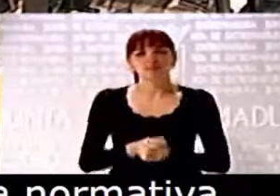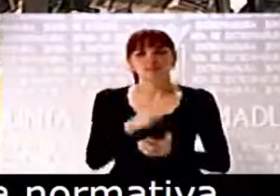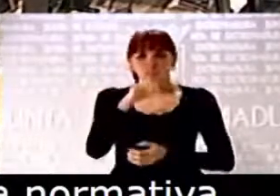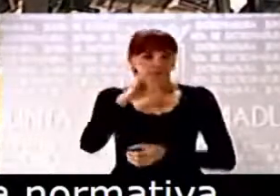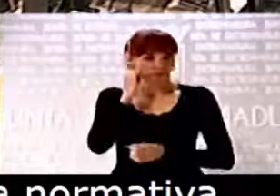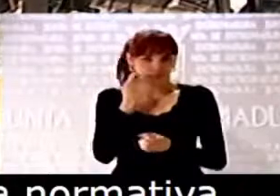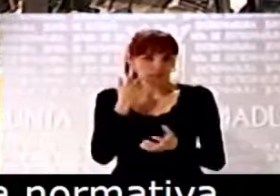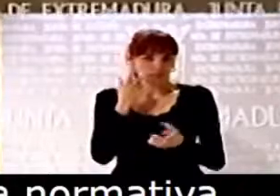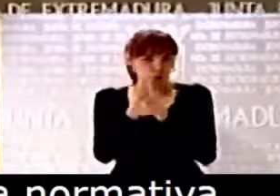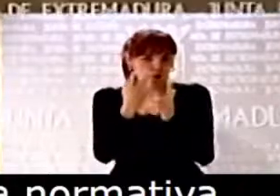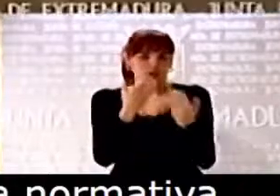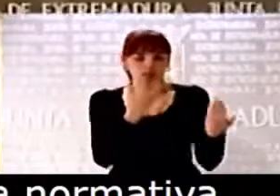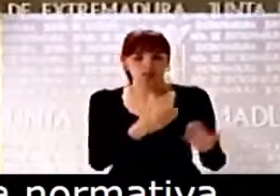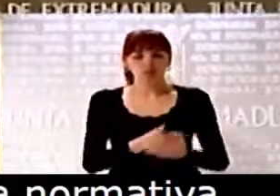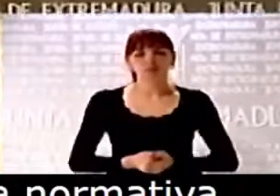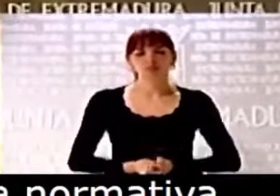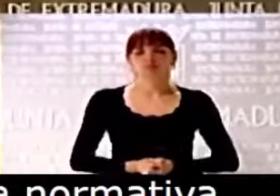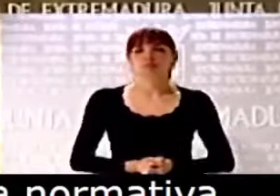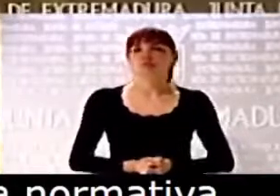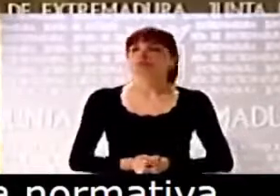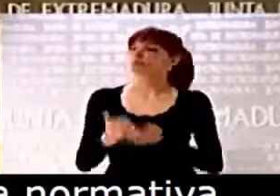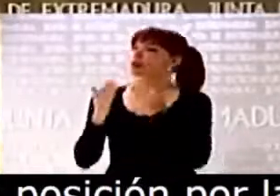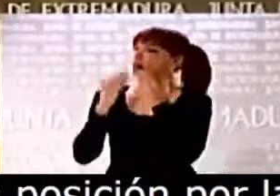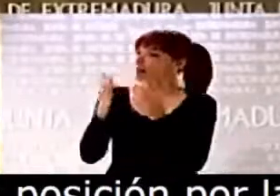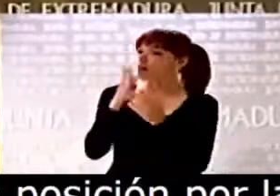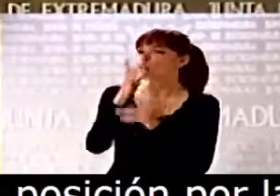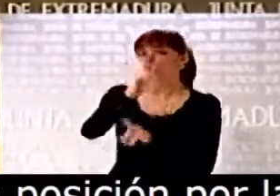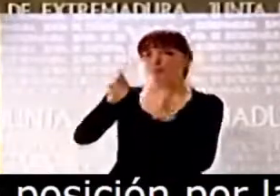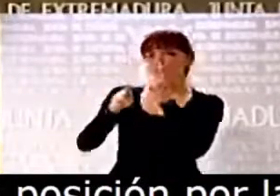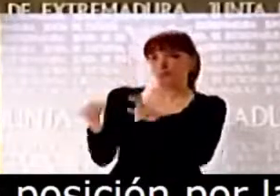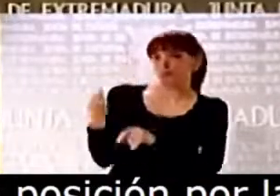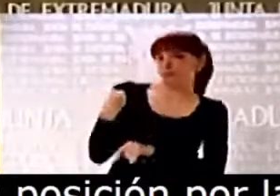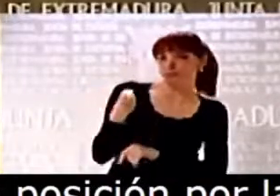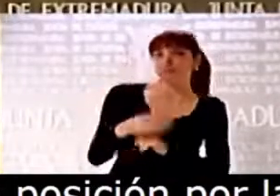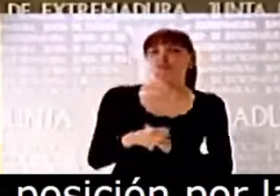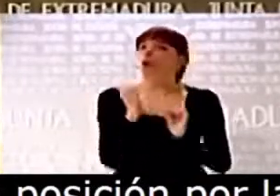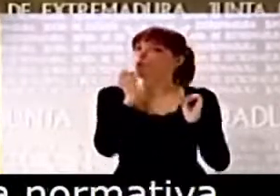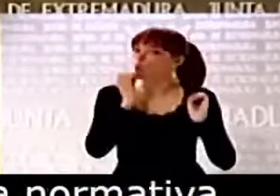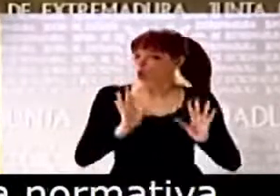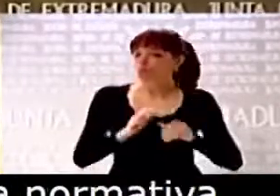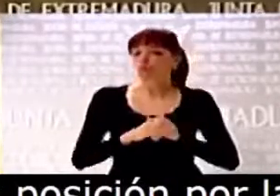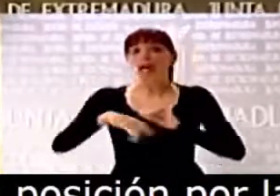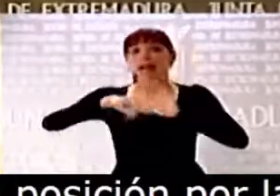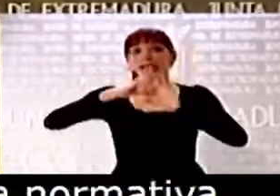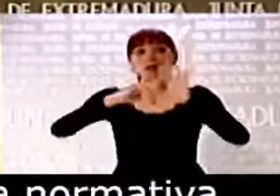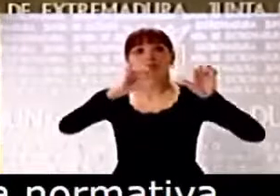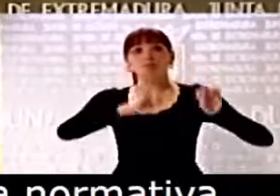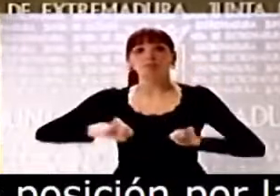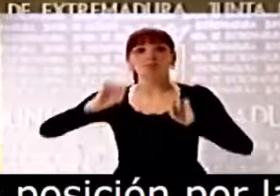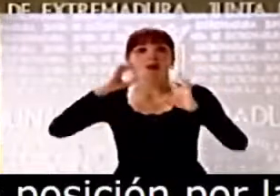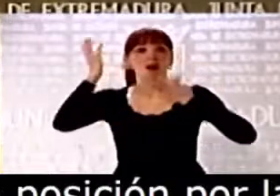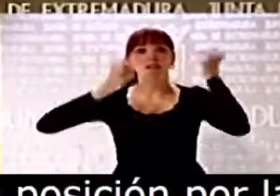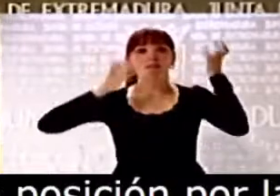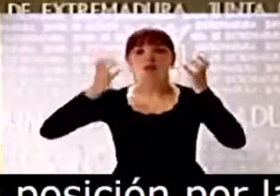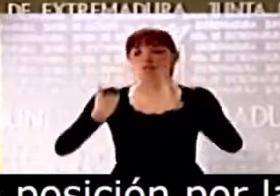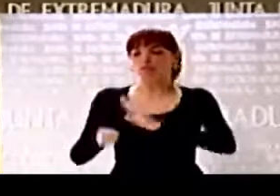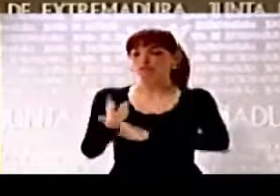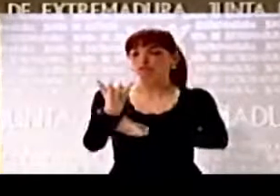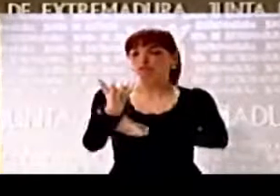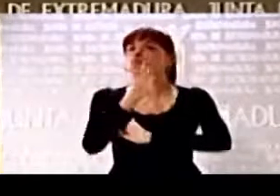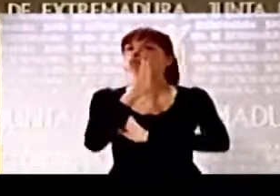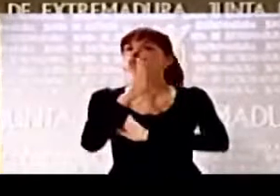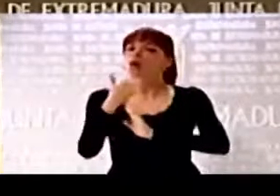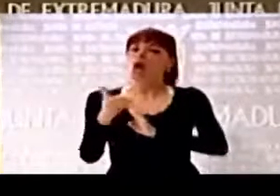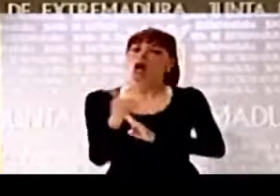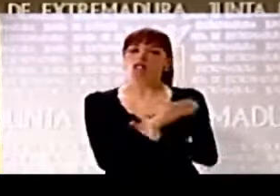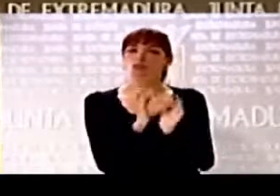contra? Gracias. Gracias por la pregunta. Bueno, esta ley de protección animal nace precisamente de un consenso que